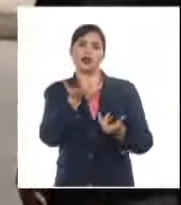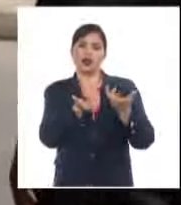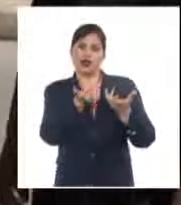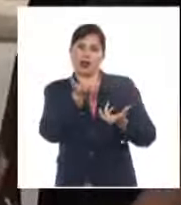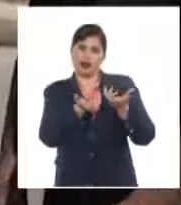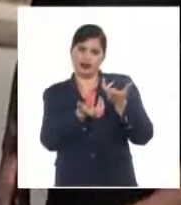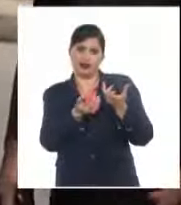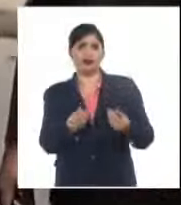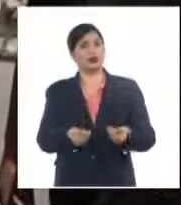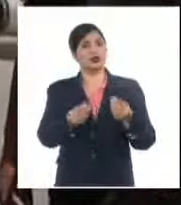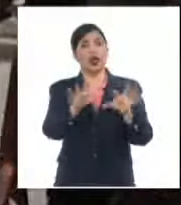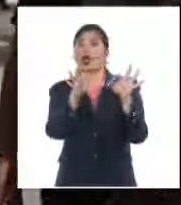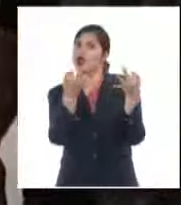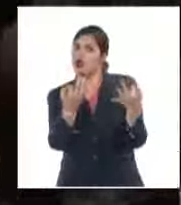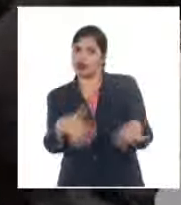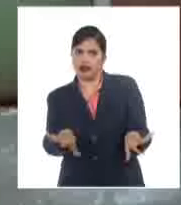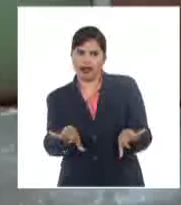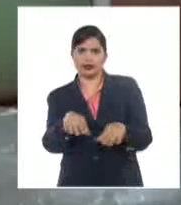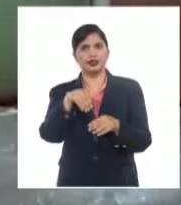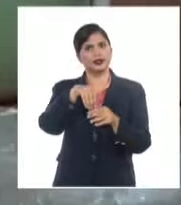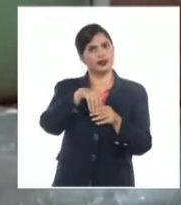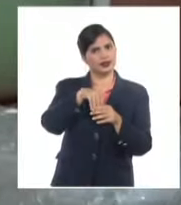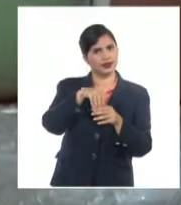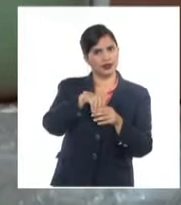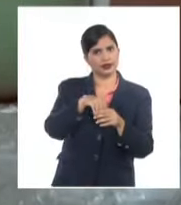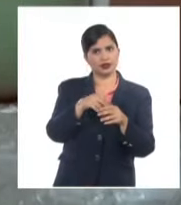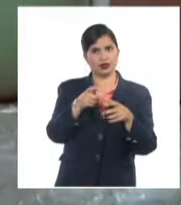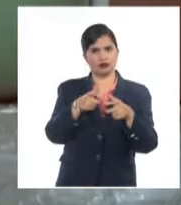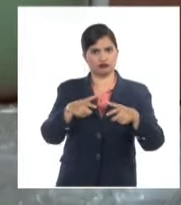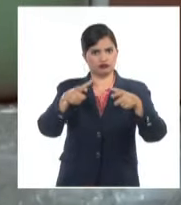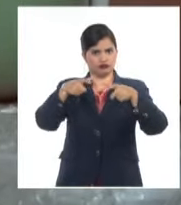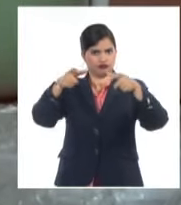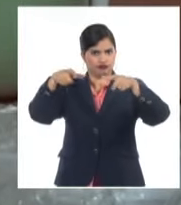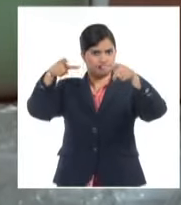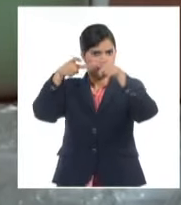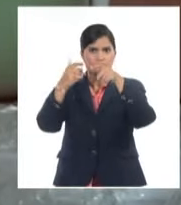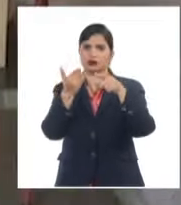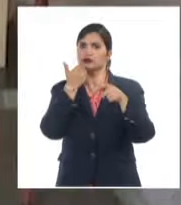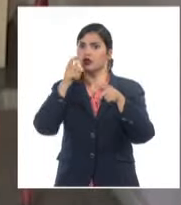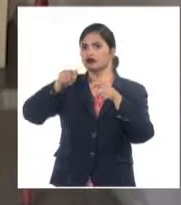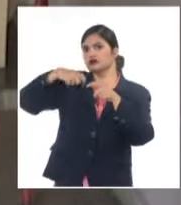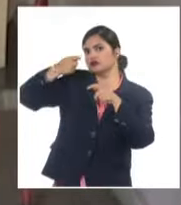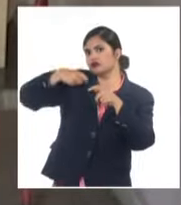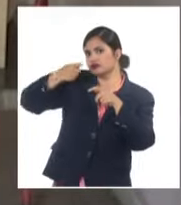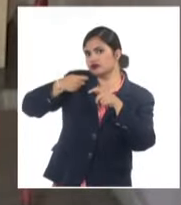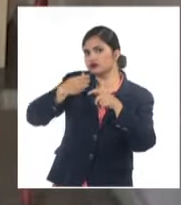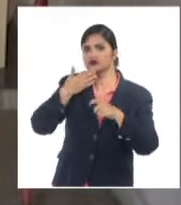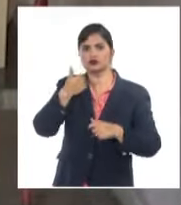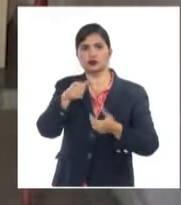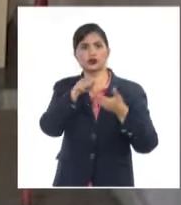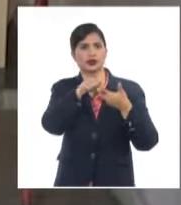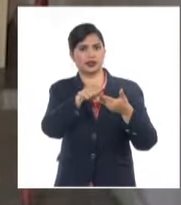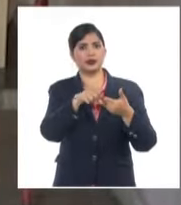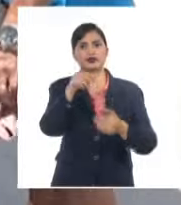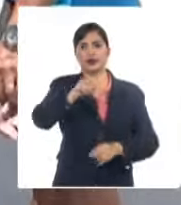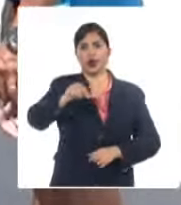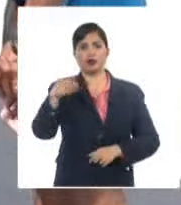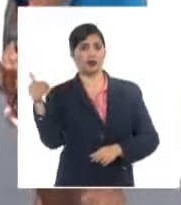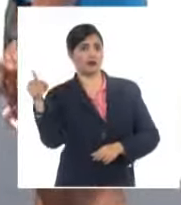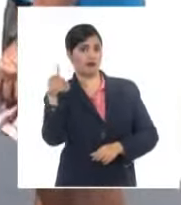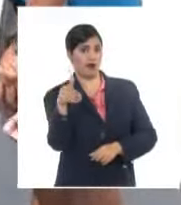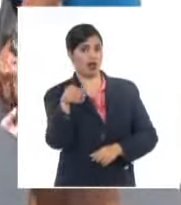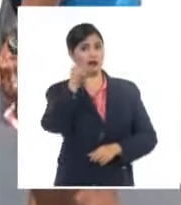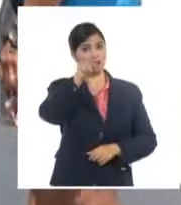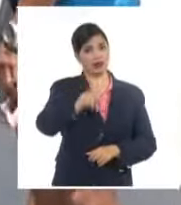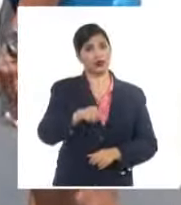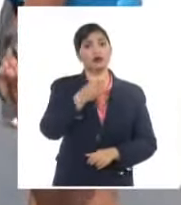tales utensilios, entre los que se incluyen los llamados transportadores de alimentos, también permitirá una mejor calidad de vida a cada asistenciado, así